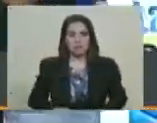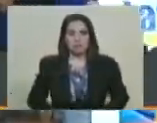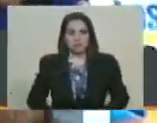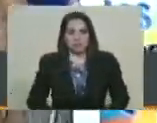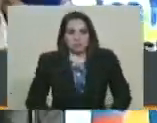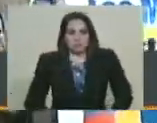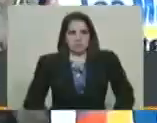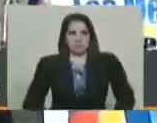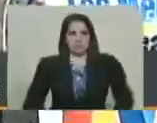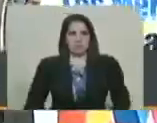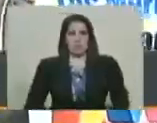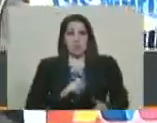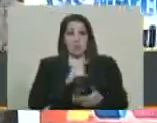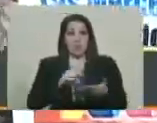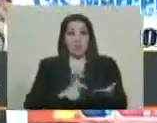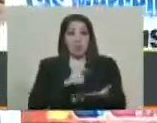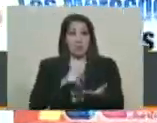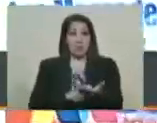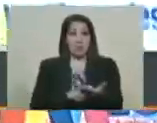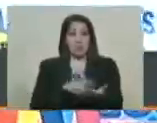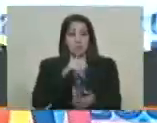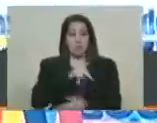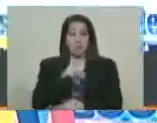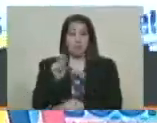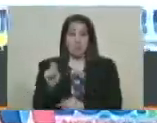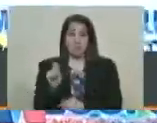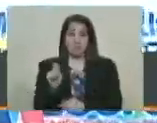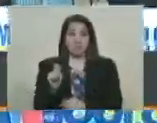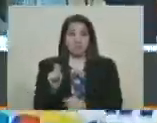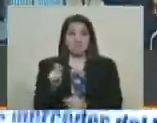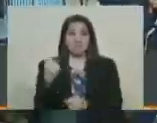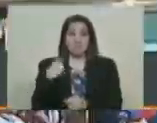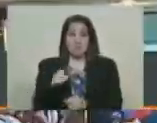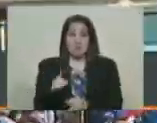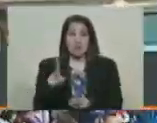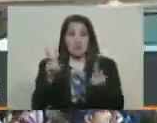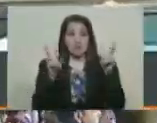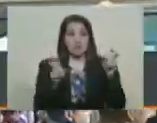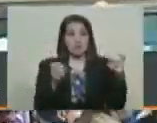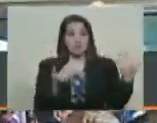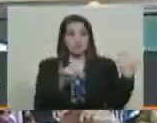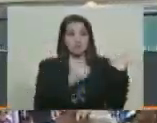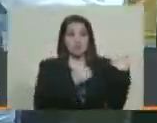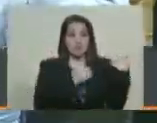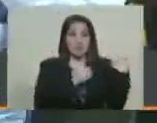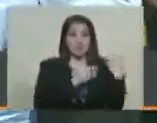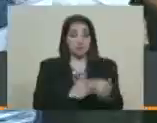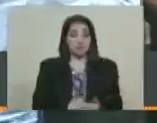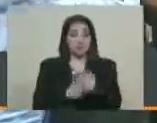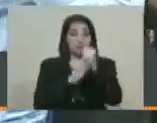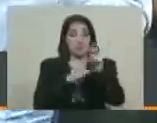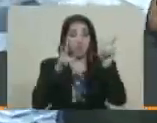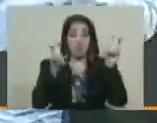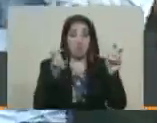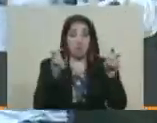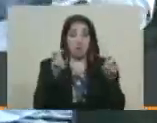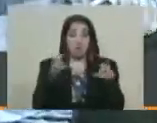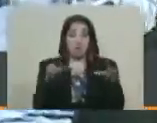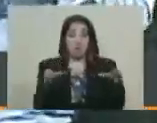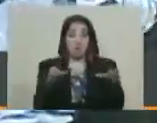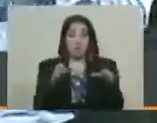amplia y totalmente a que el PPT tenga grandes responsabilidades de vanguardia en la nueva etapa que vamos a